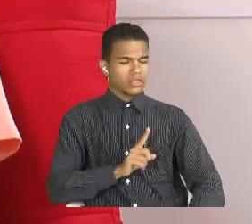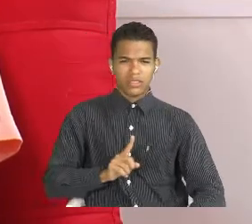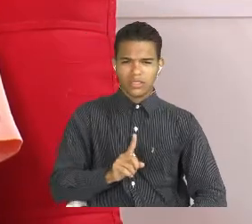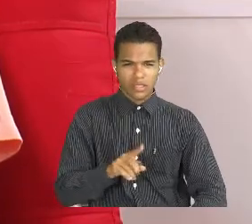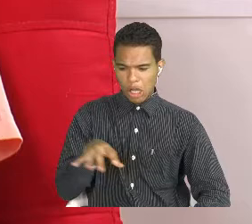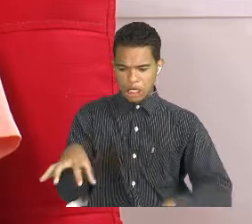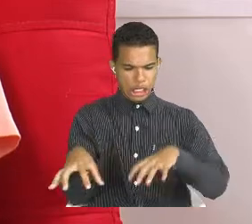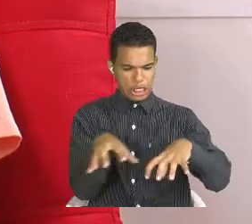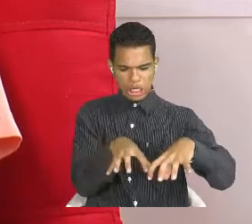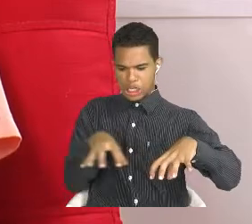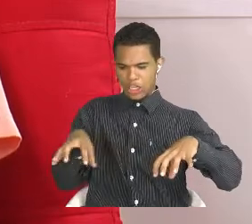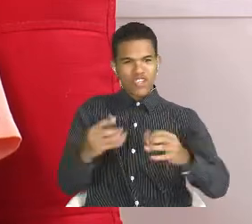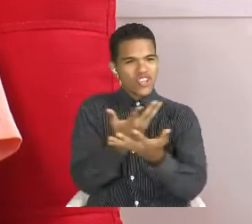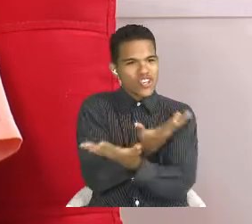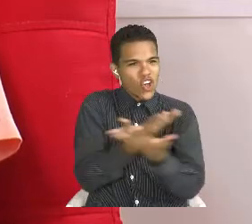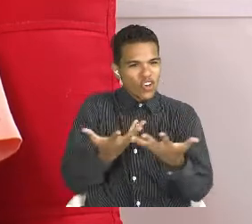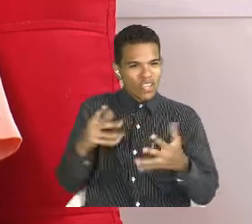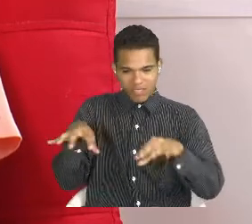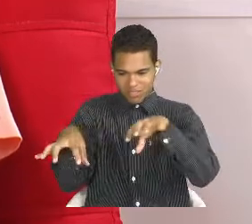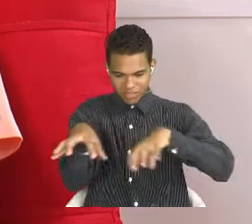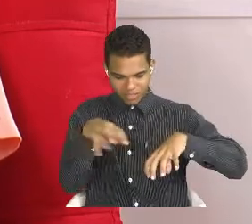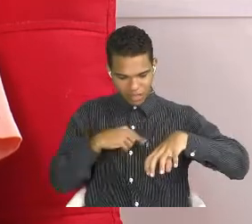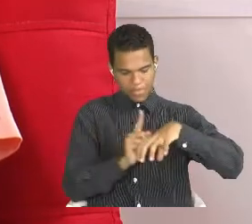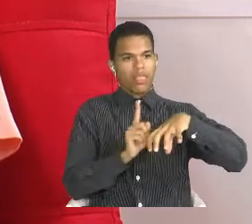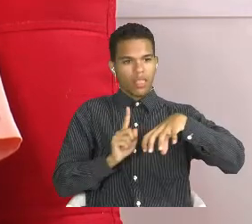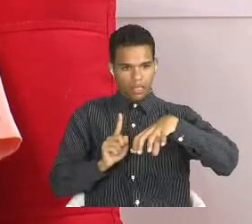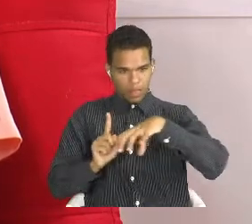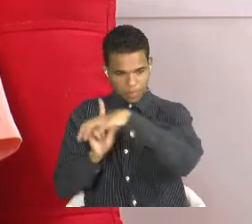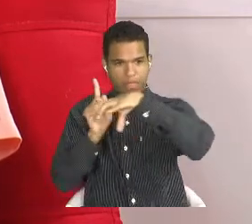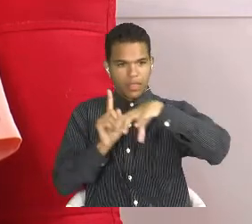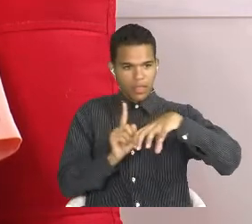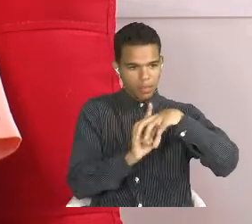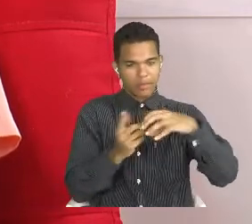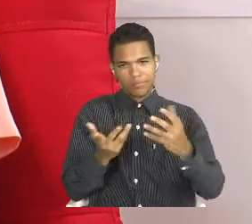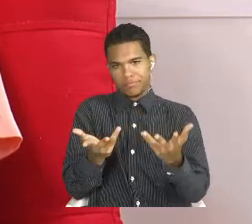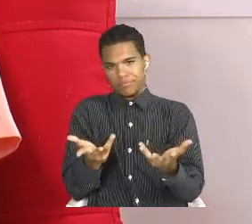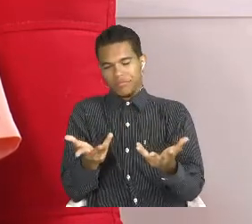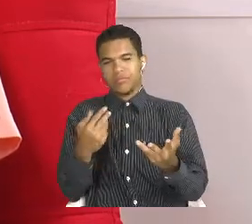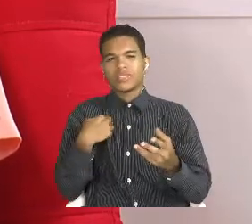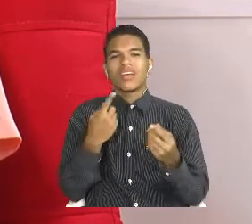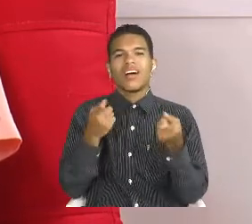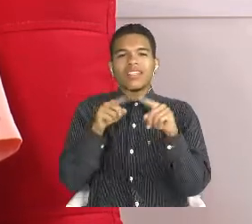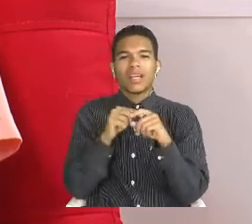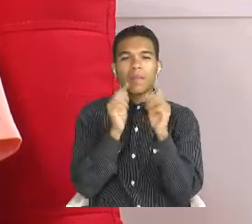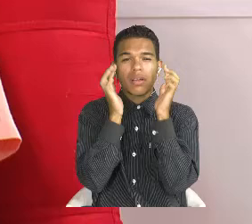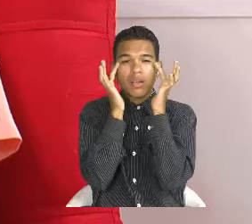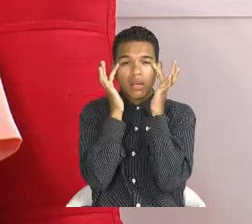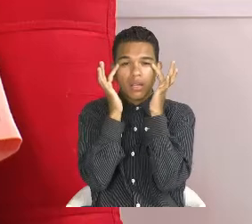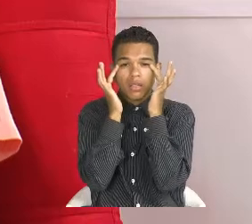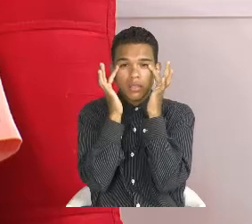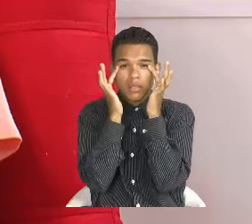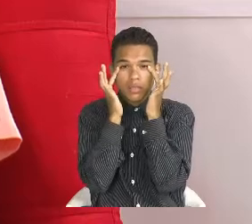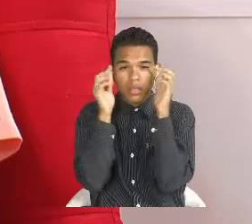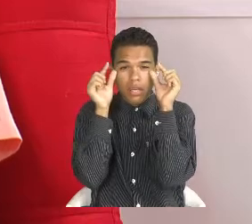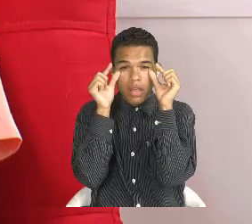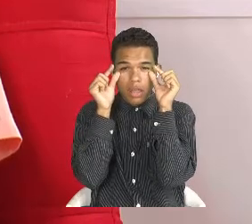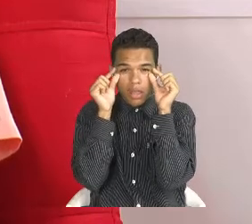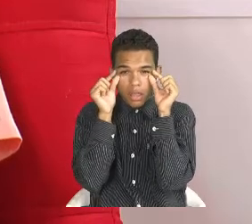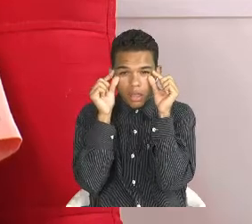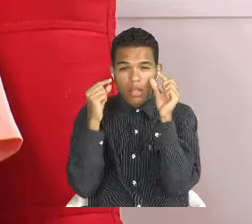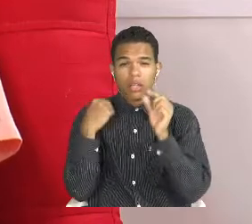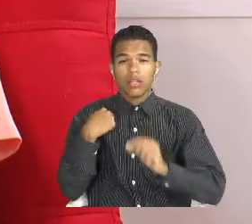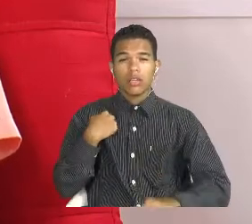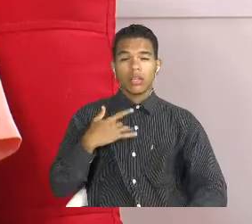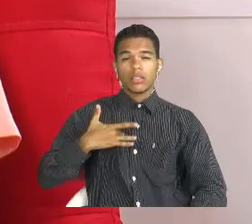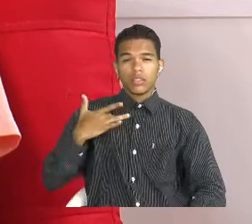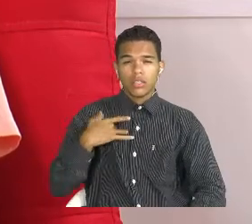más agudos, de manifestaciones agudas, como es el glaucoma de ángulo estrecho, que se genera un dolor intenso, náuseas, vértigo,